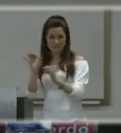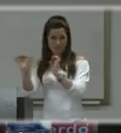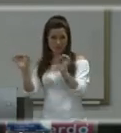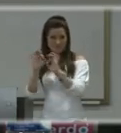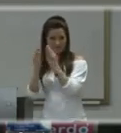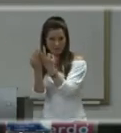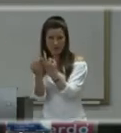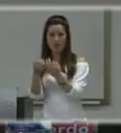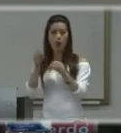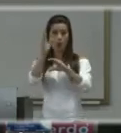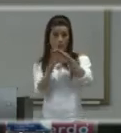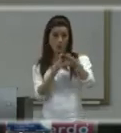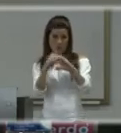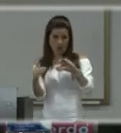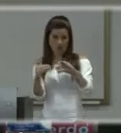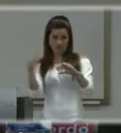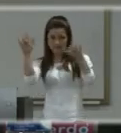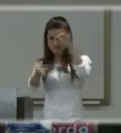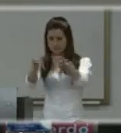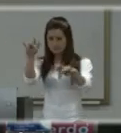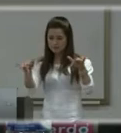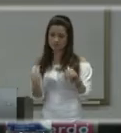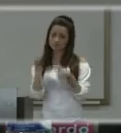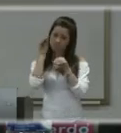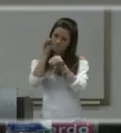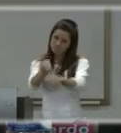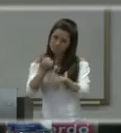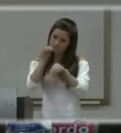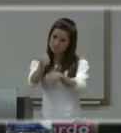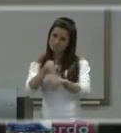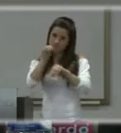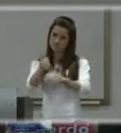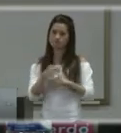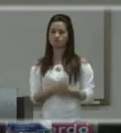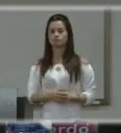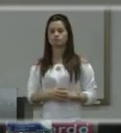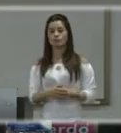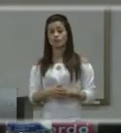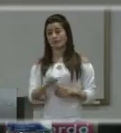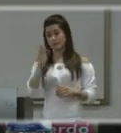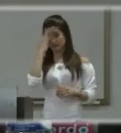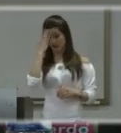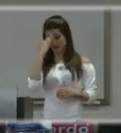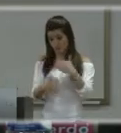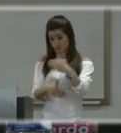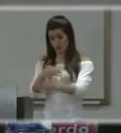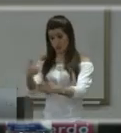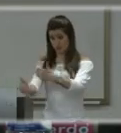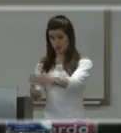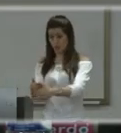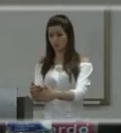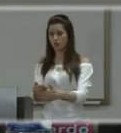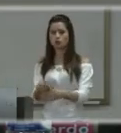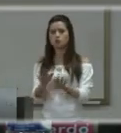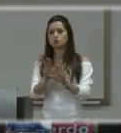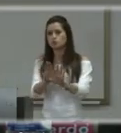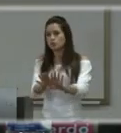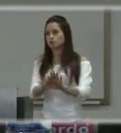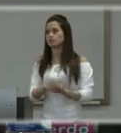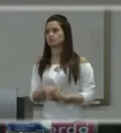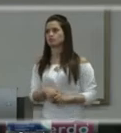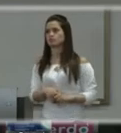y procuradores es precisamente como que a pesar de que este proceso es un proceso de jurisdicción voluntaria, o sea, es un proceso que uno puede